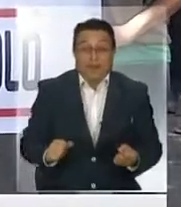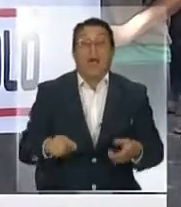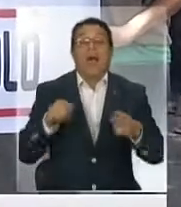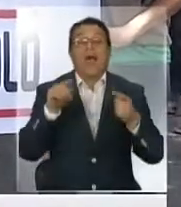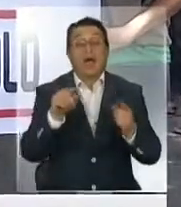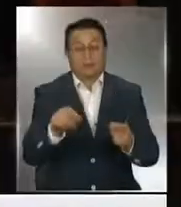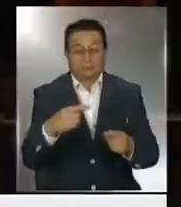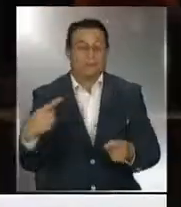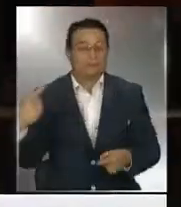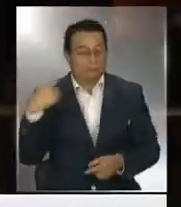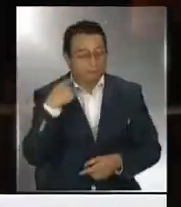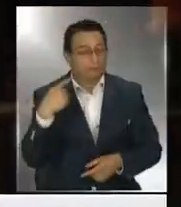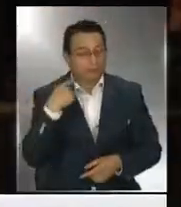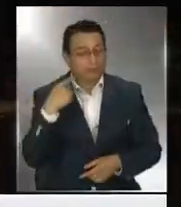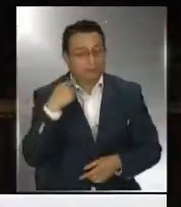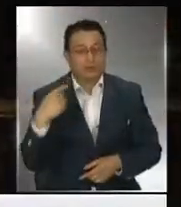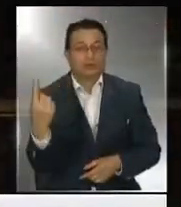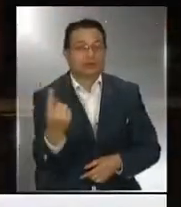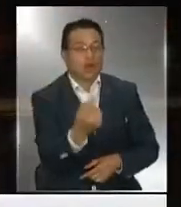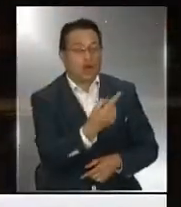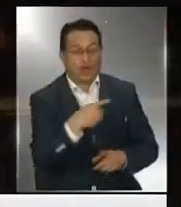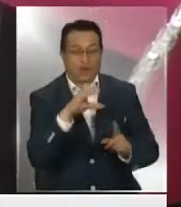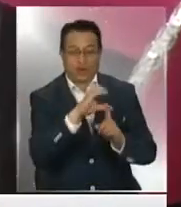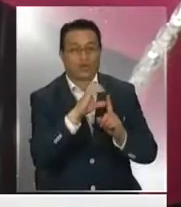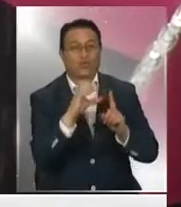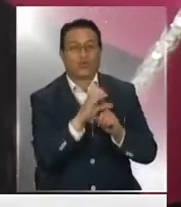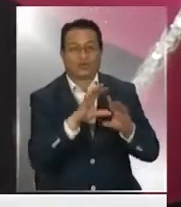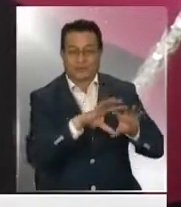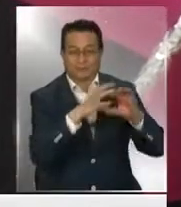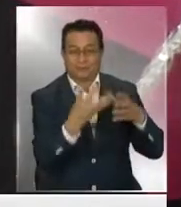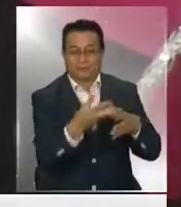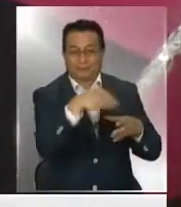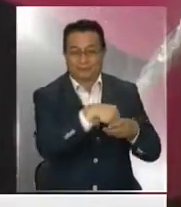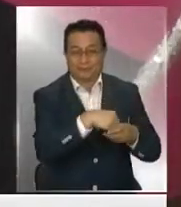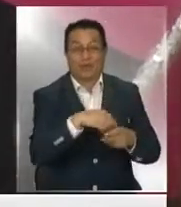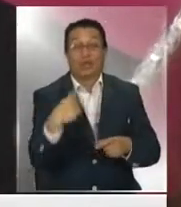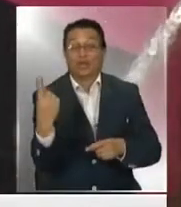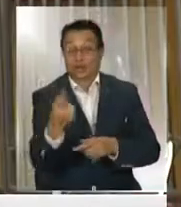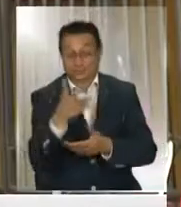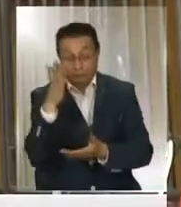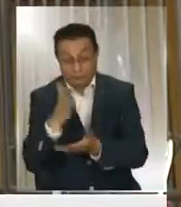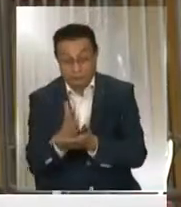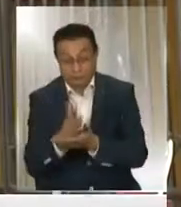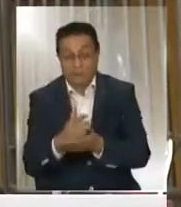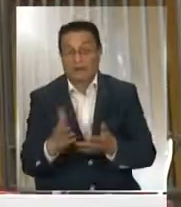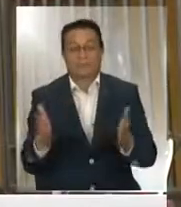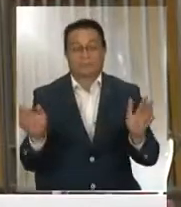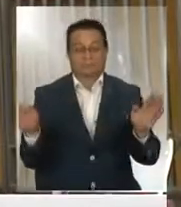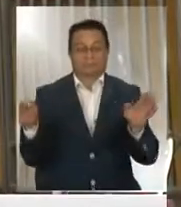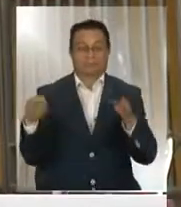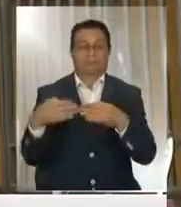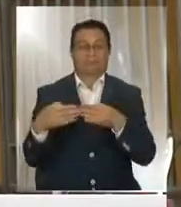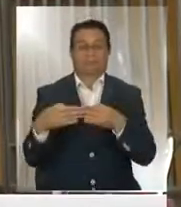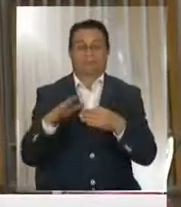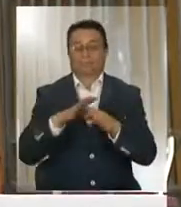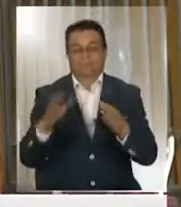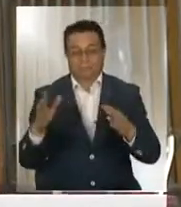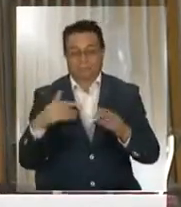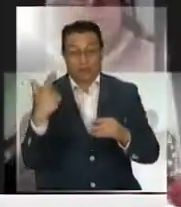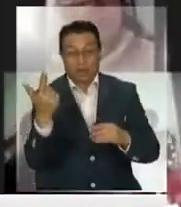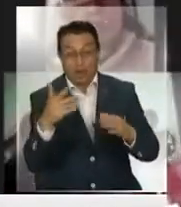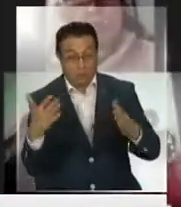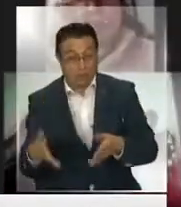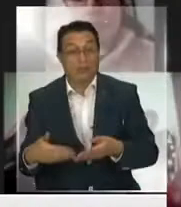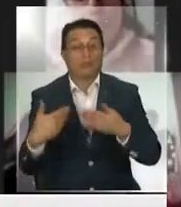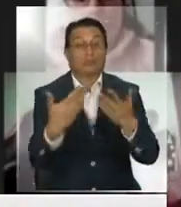que azotó con fuerza a todo el mundo de la cultura, obligando a quienes integran este rubro a cerrar sus puertas y traspasar sus